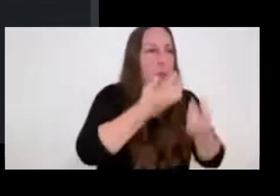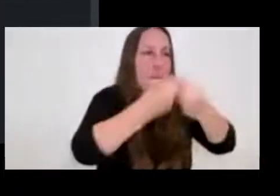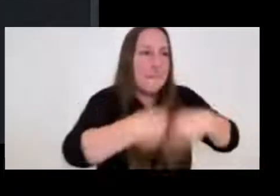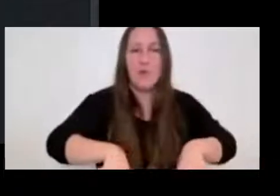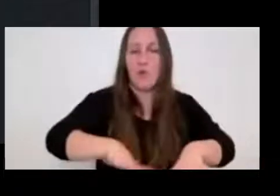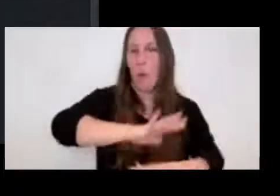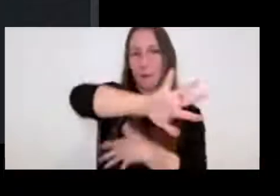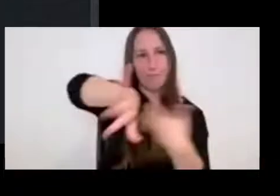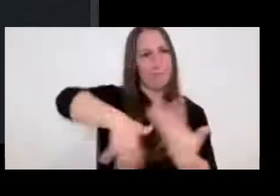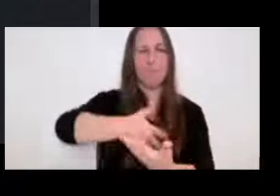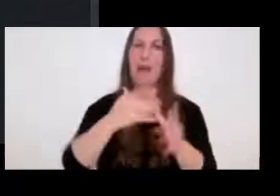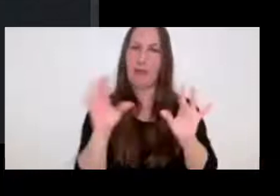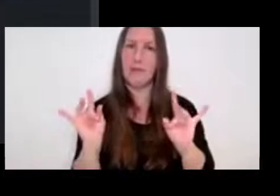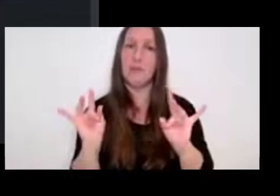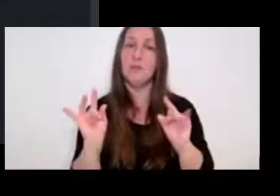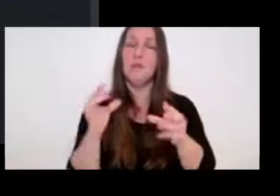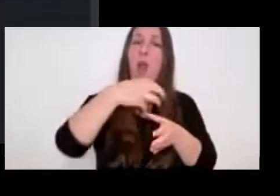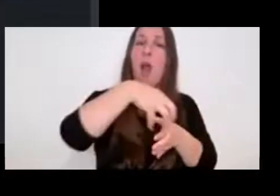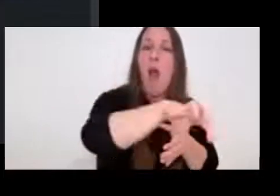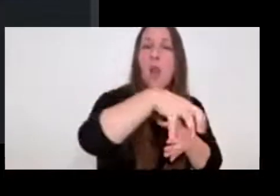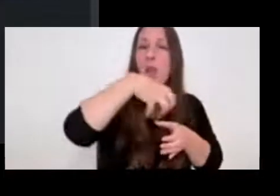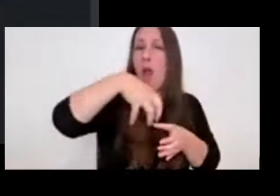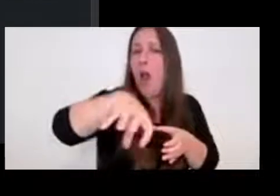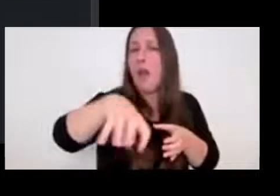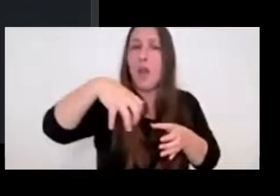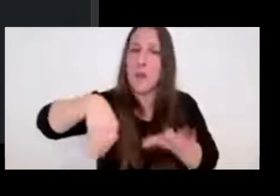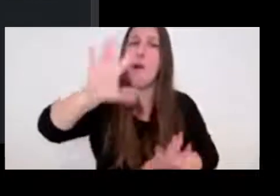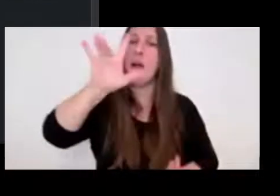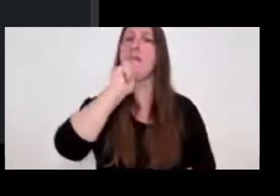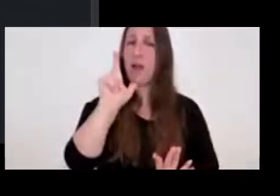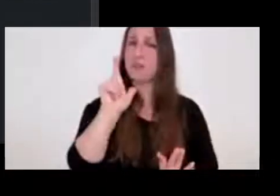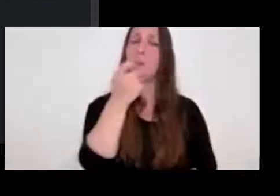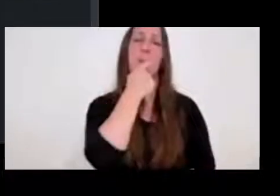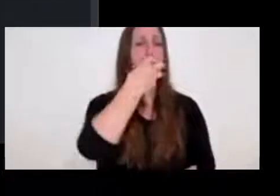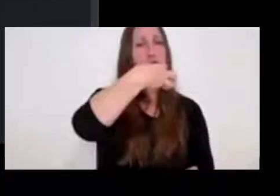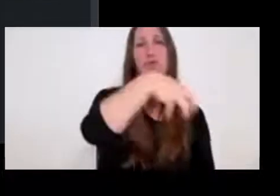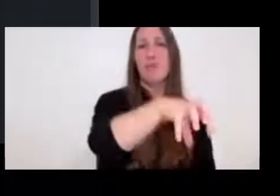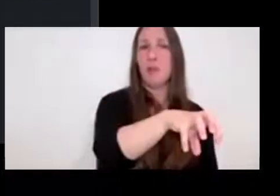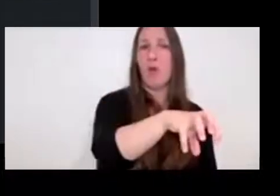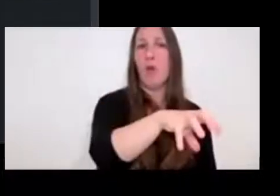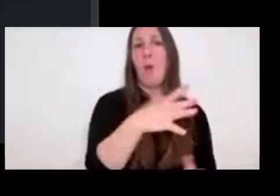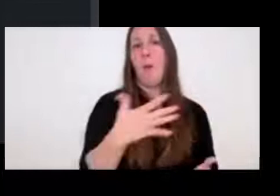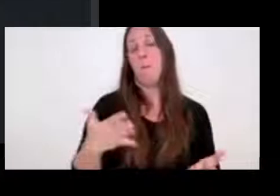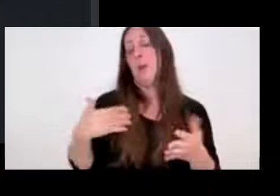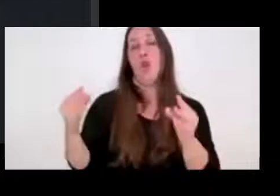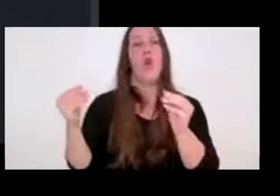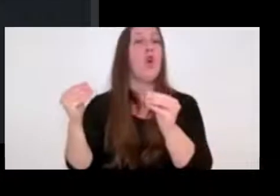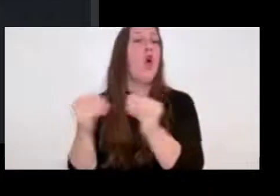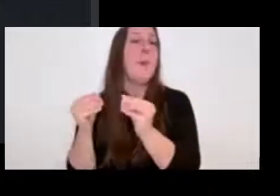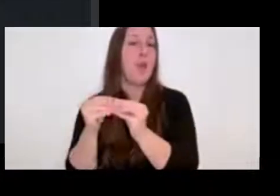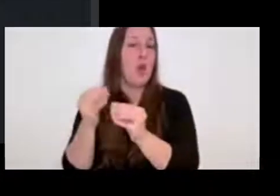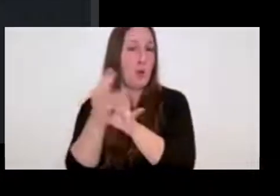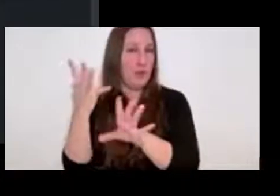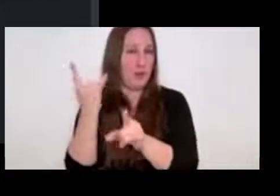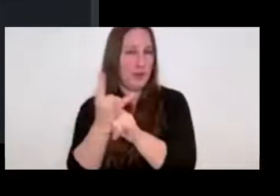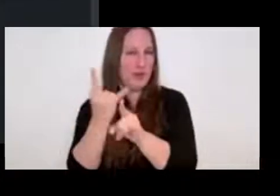digamos. Entonces, uno podría definir sectores, por ejemplo, esto es a gusto de mis colegas, siempre lo digo, ¿no? En los cursos que